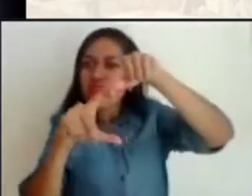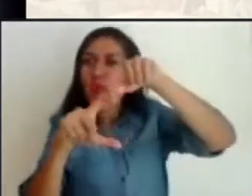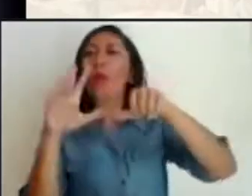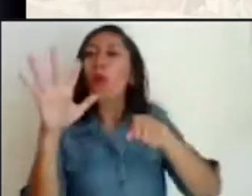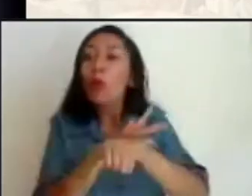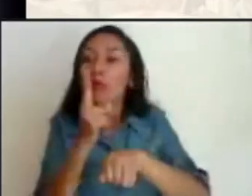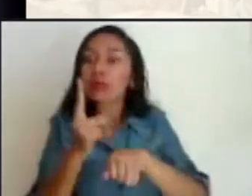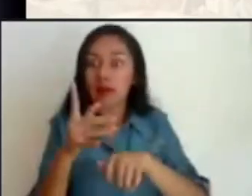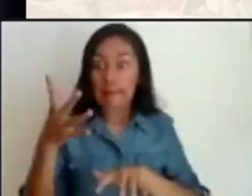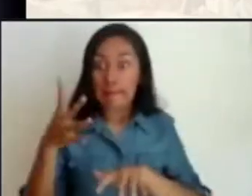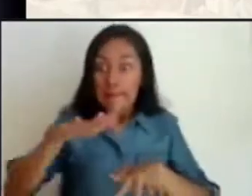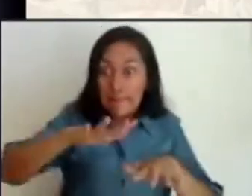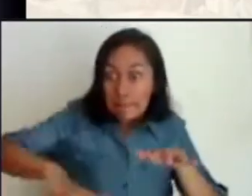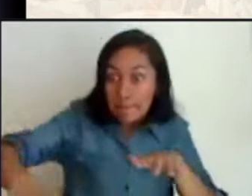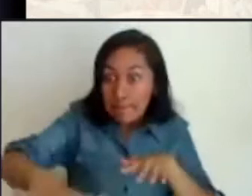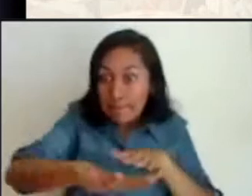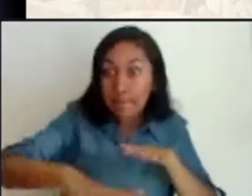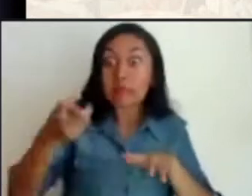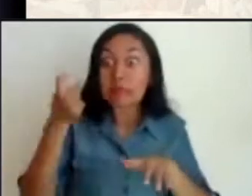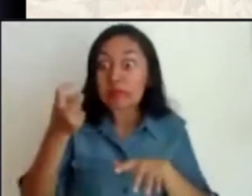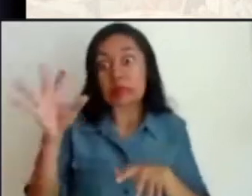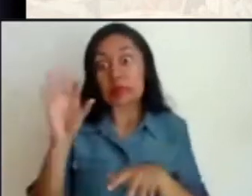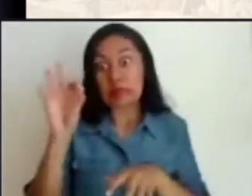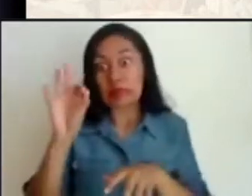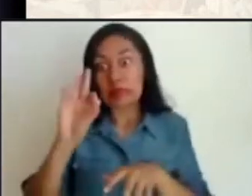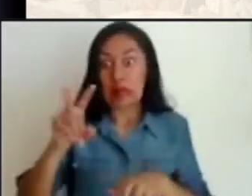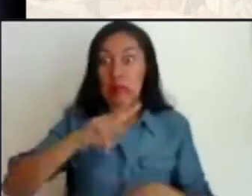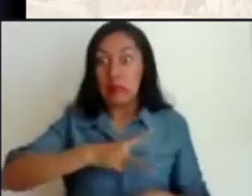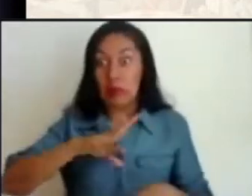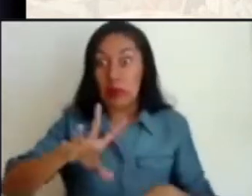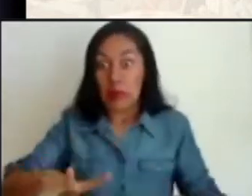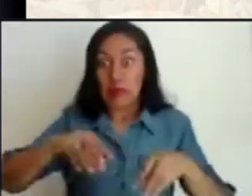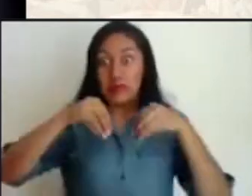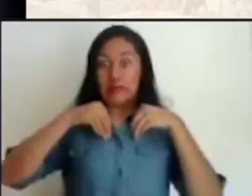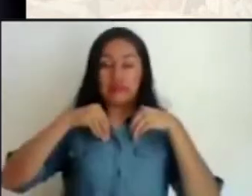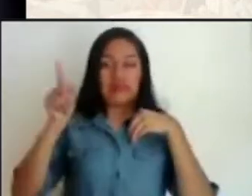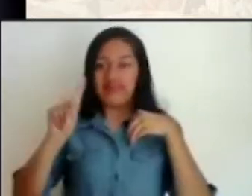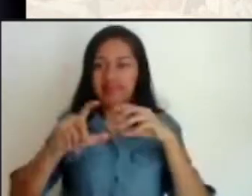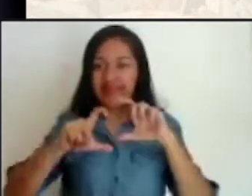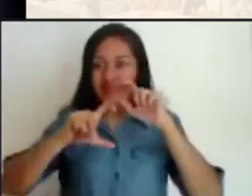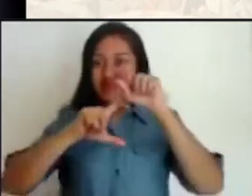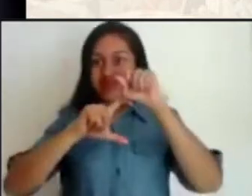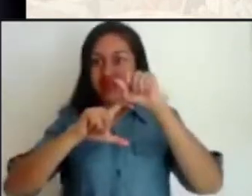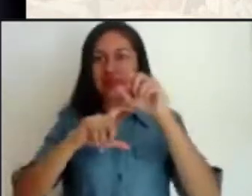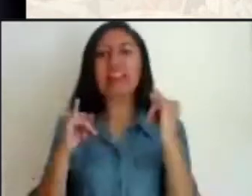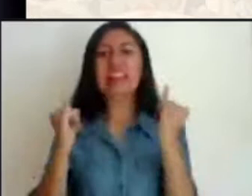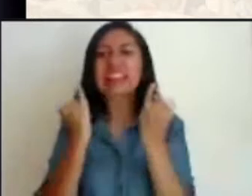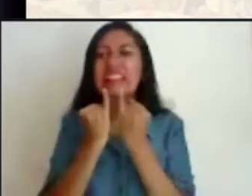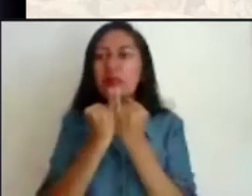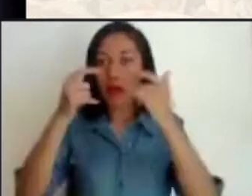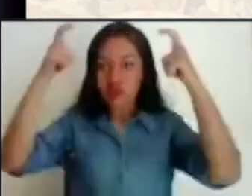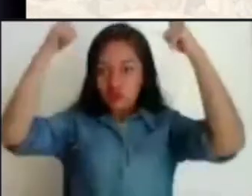que lo aislaba, guantes, lentes, el sombrero y un pico de ave que separaba la nariz